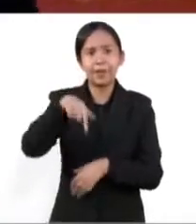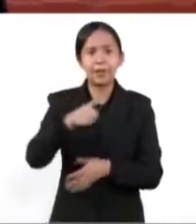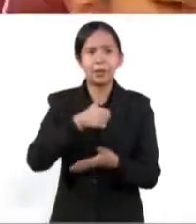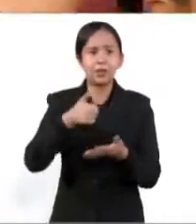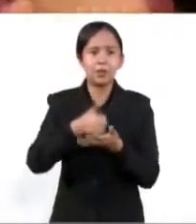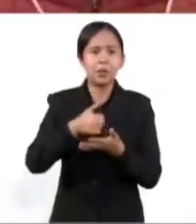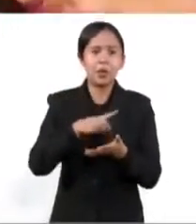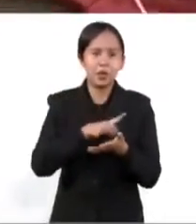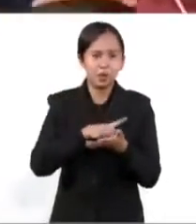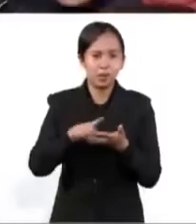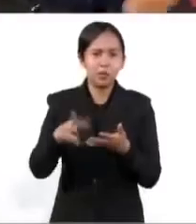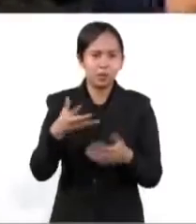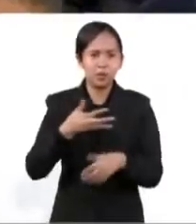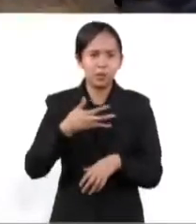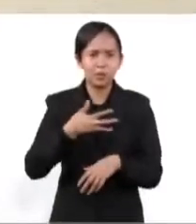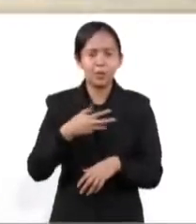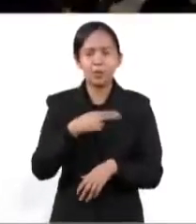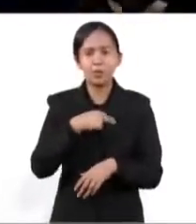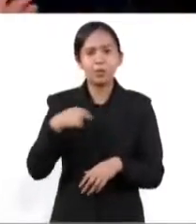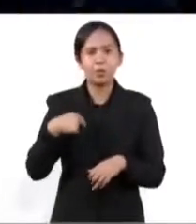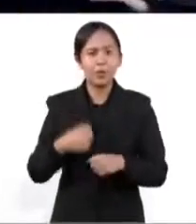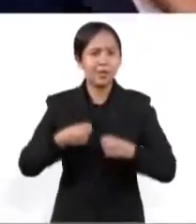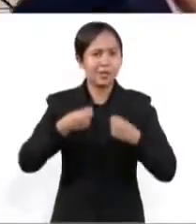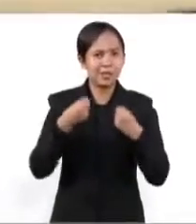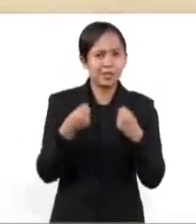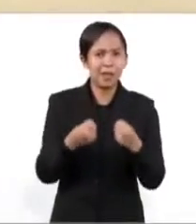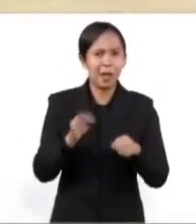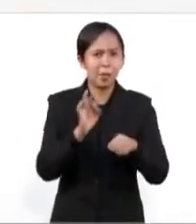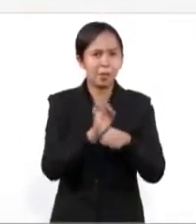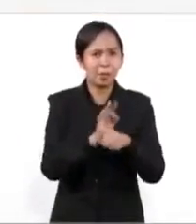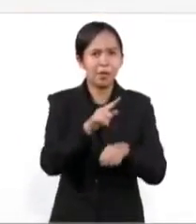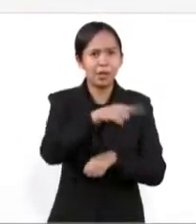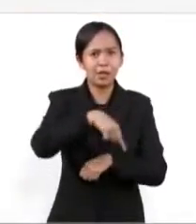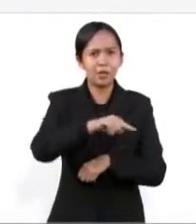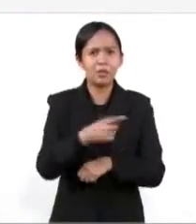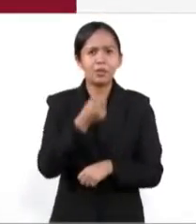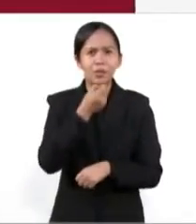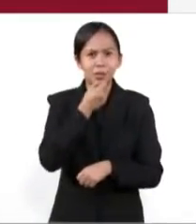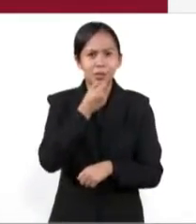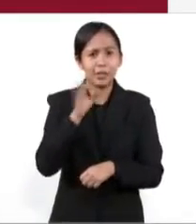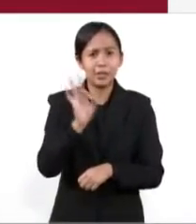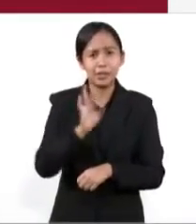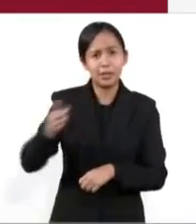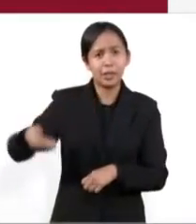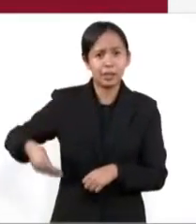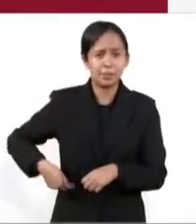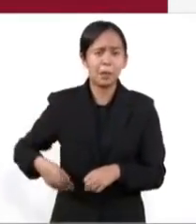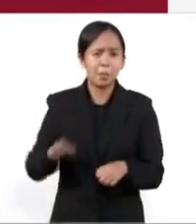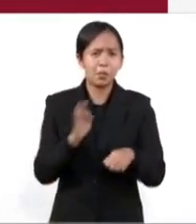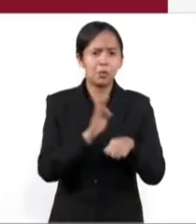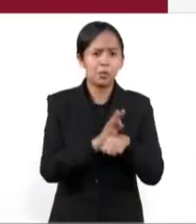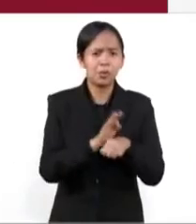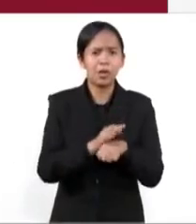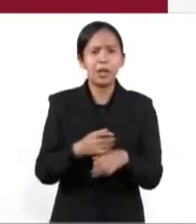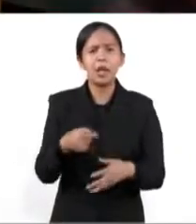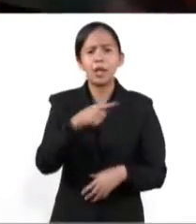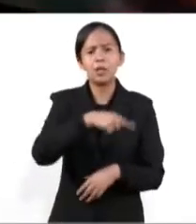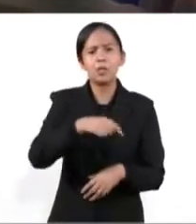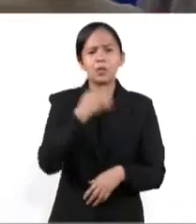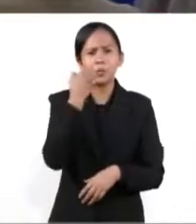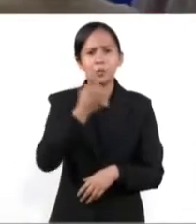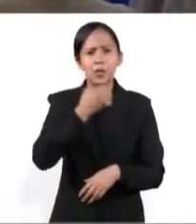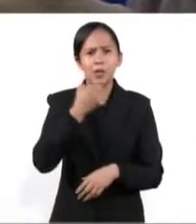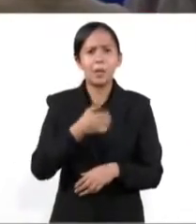ciudad innovadora y de derechos, brindamos un seguro contra accidentes escolares para más de 1.900.000 estudiantes de nivel básico y media